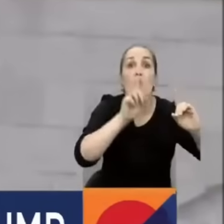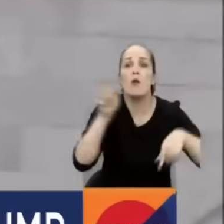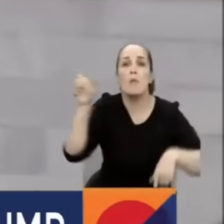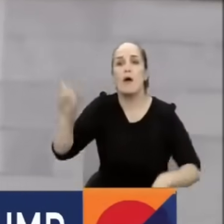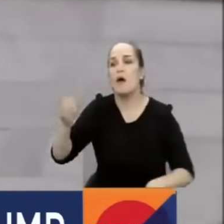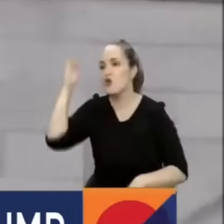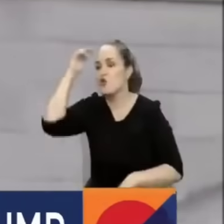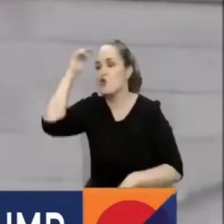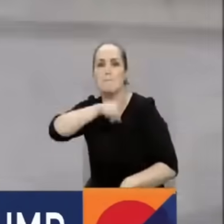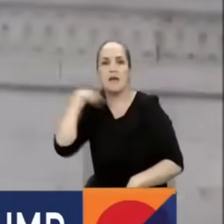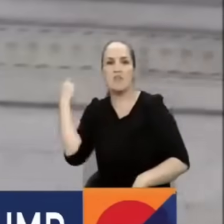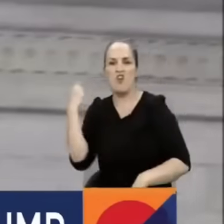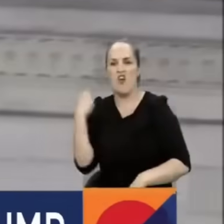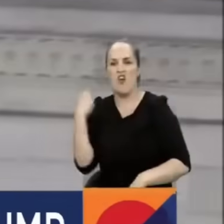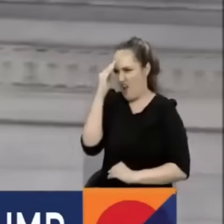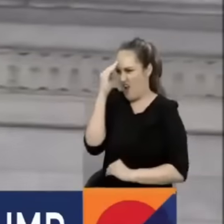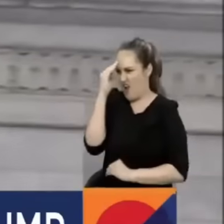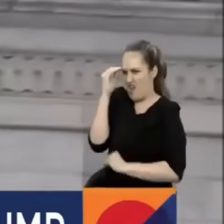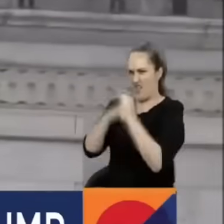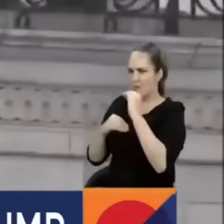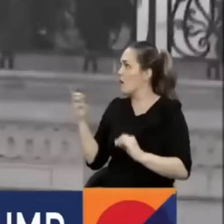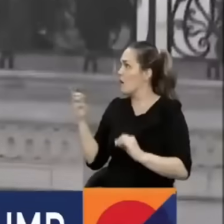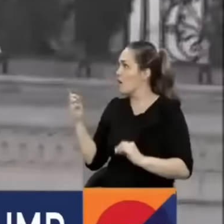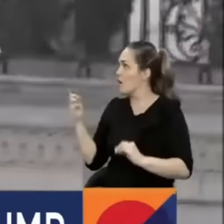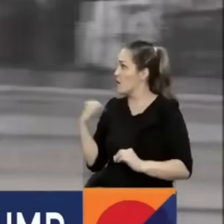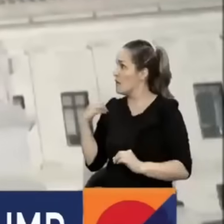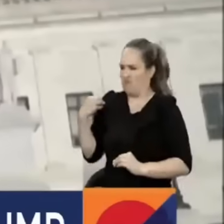esa democracia.